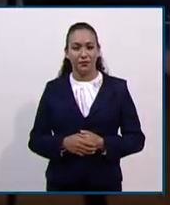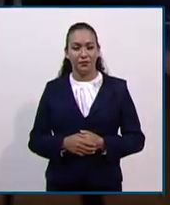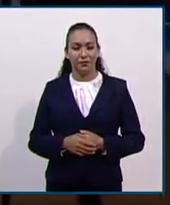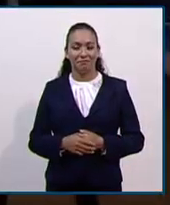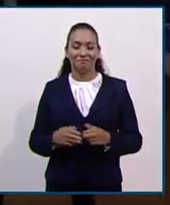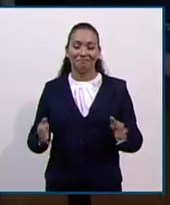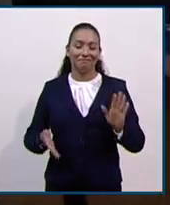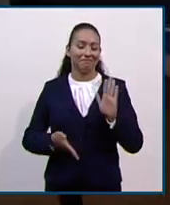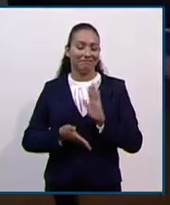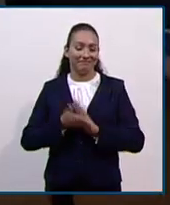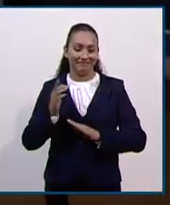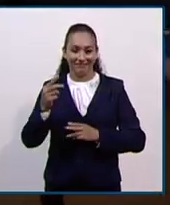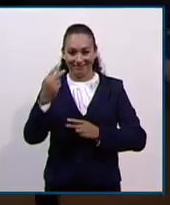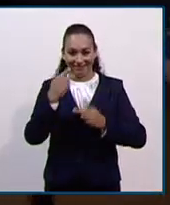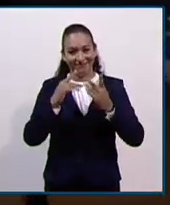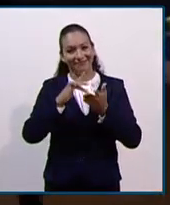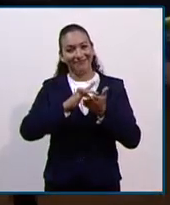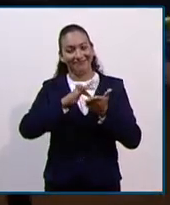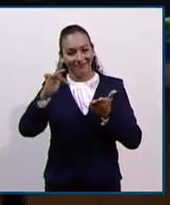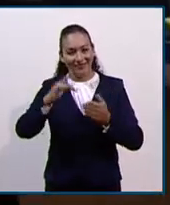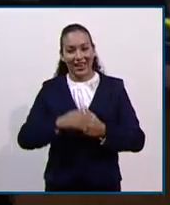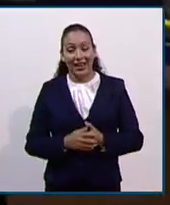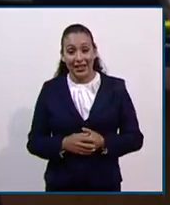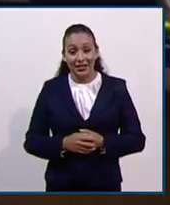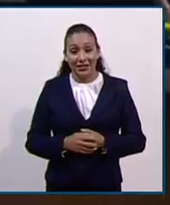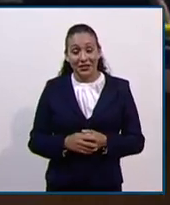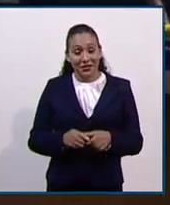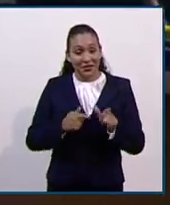Ya nos vamos, como siempre, muchas gracias por haber estado con nosotros.